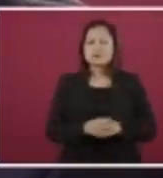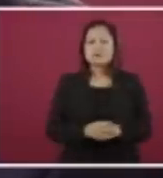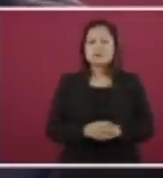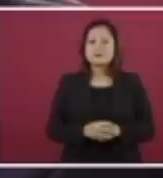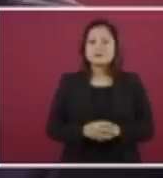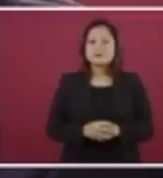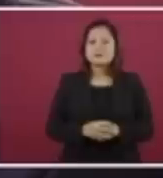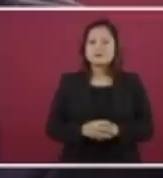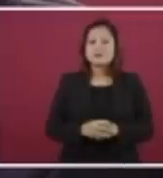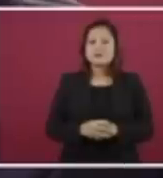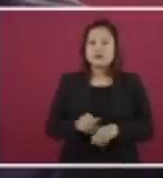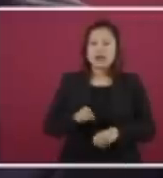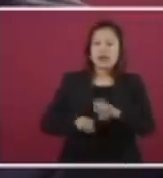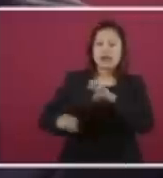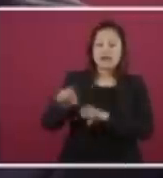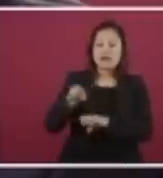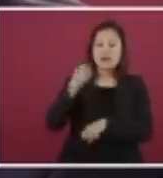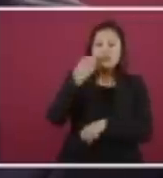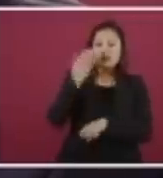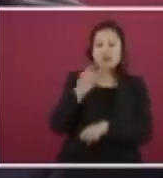presionar de esa manera.